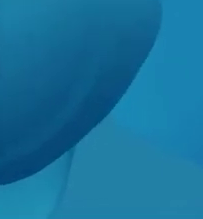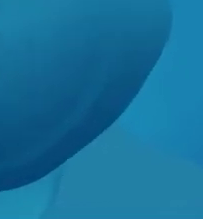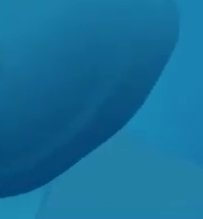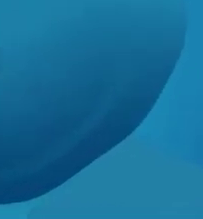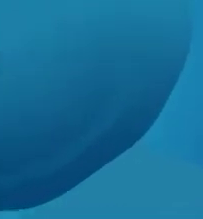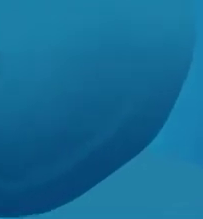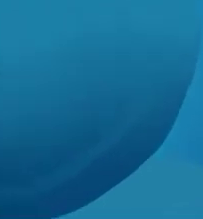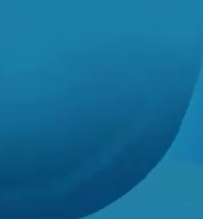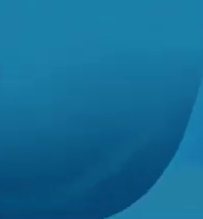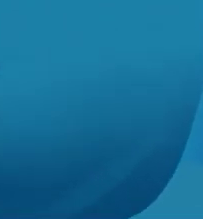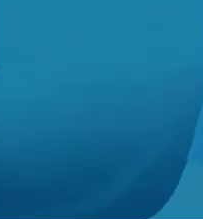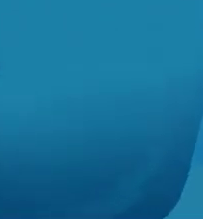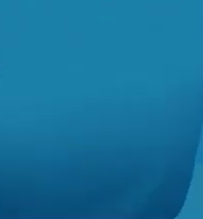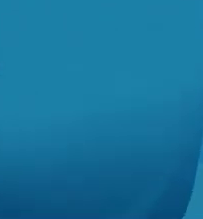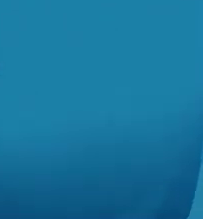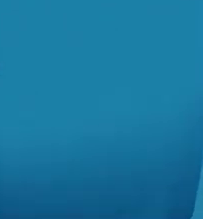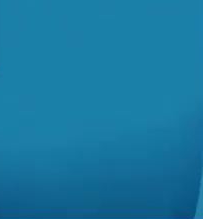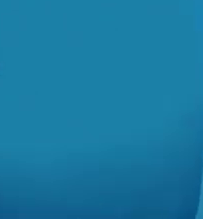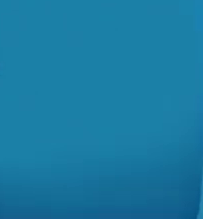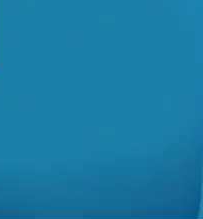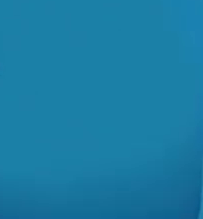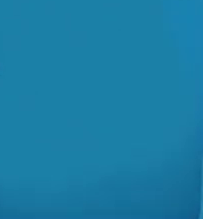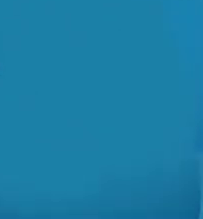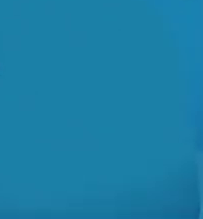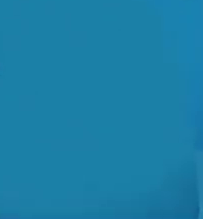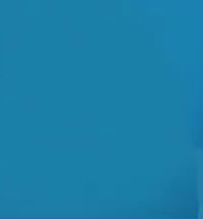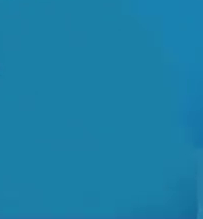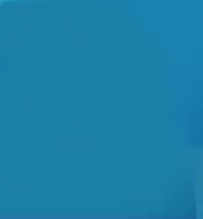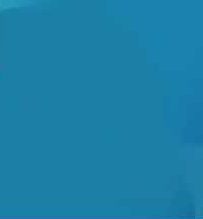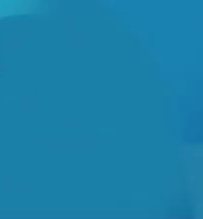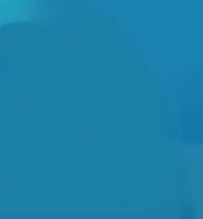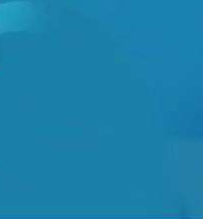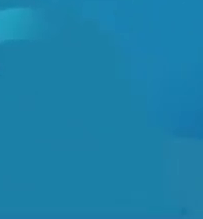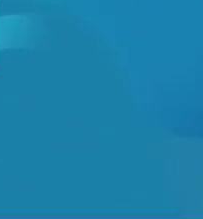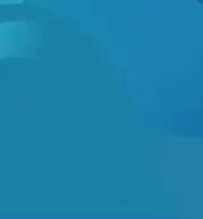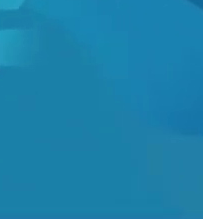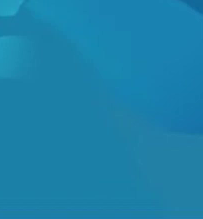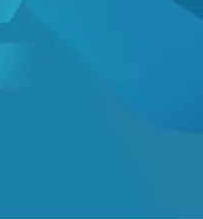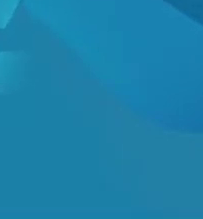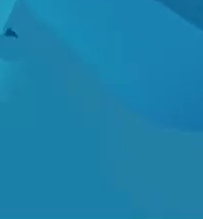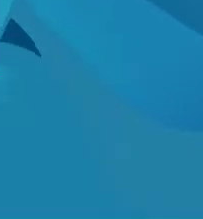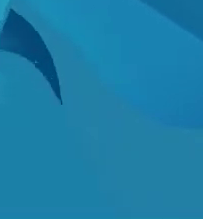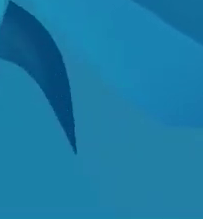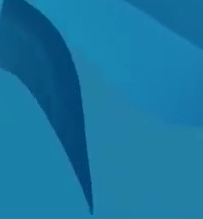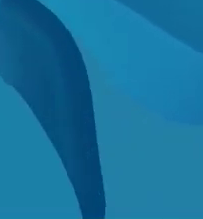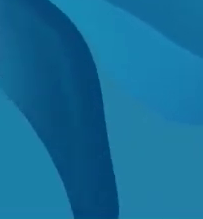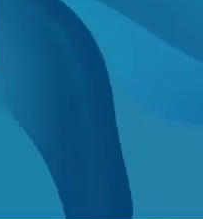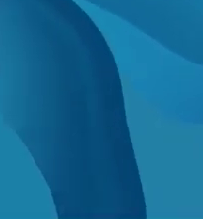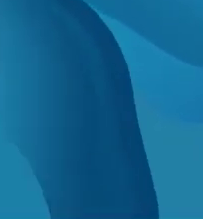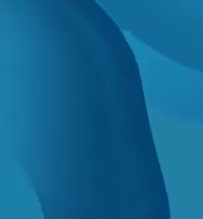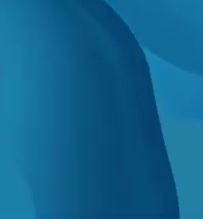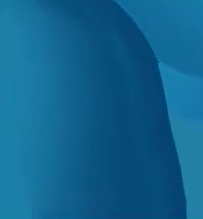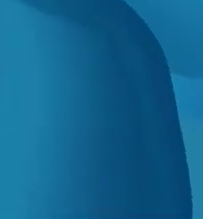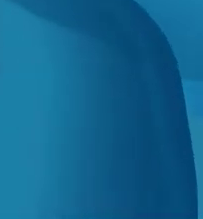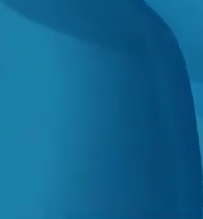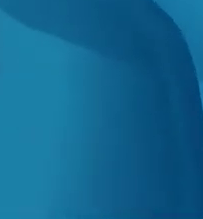nolinia, intonaltzintli huescawi nochitlajoca, nimametzli y pantayua